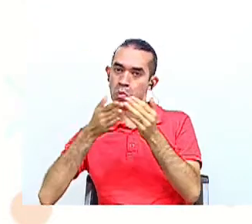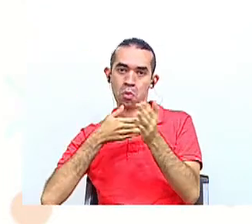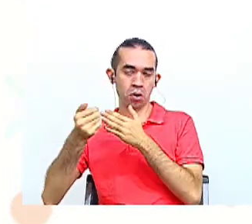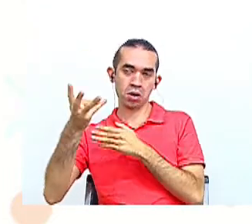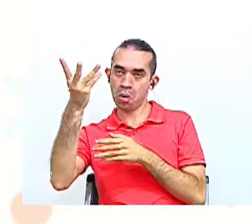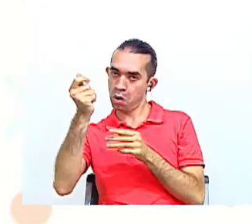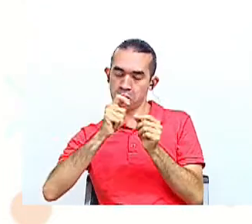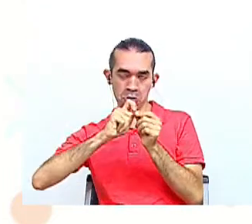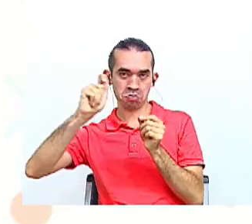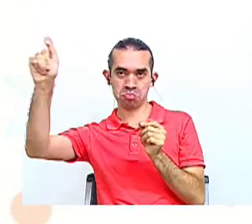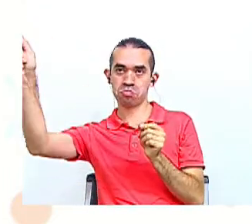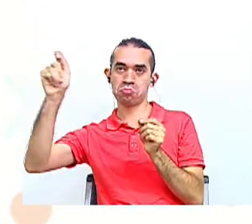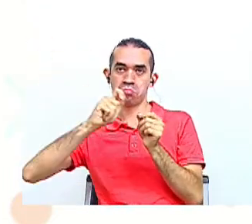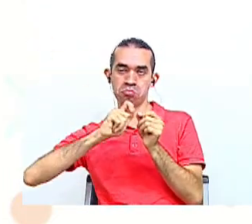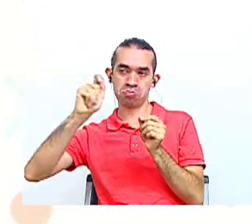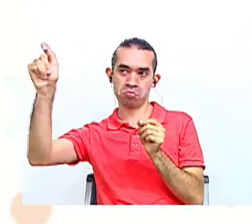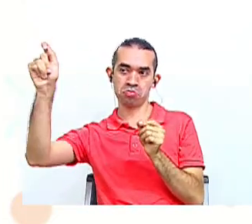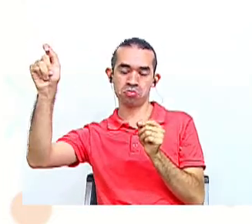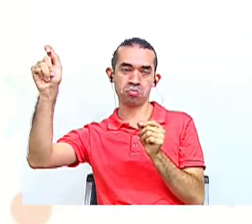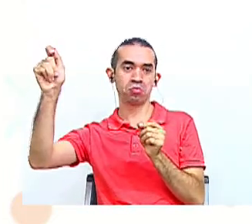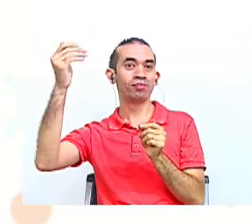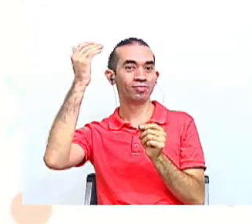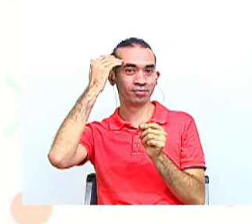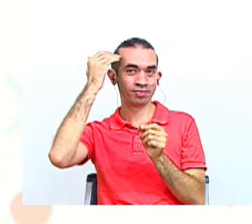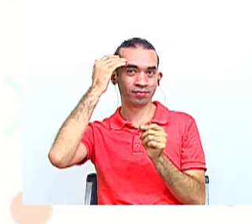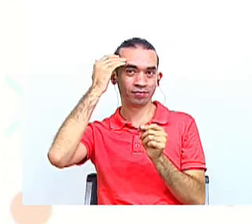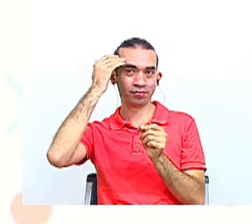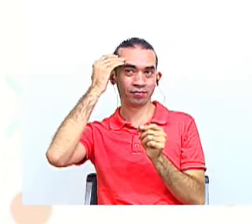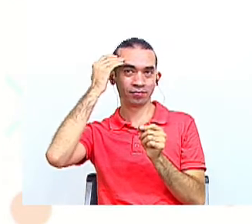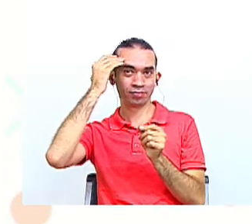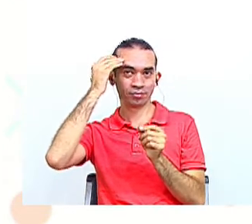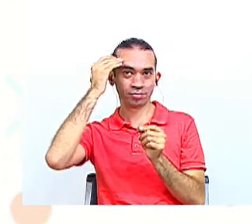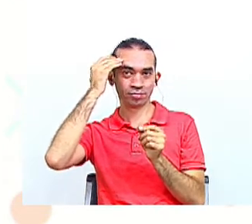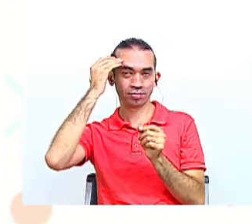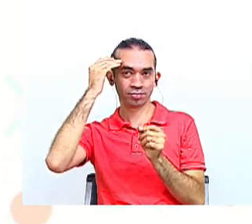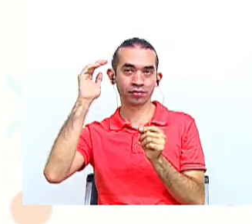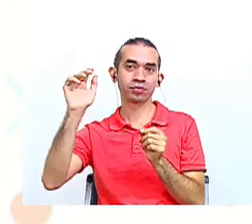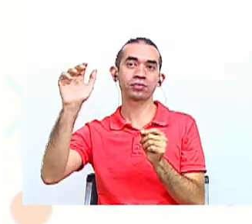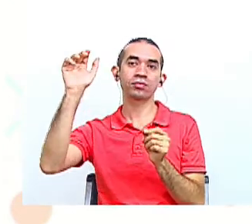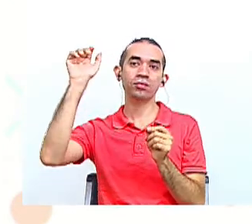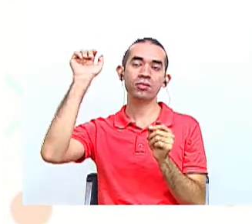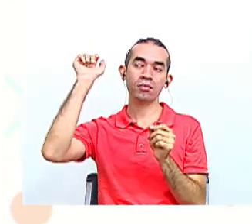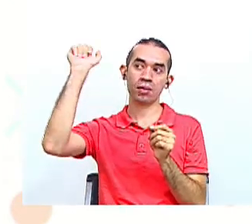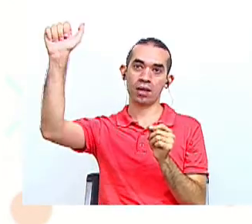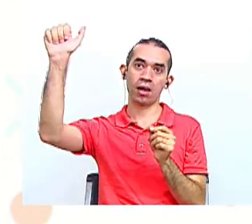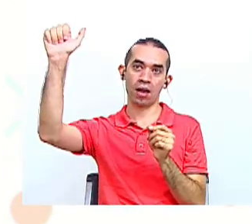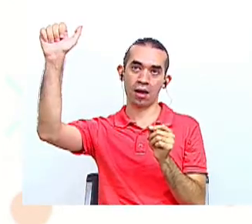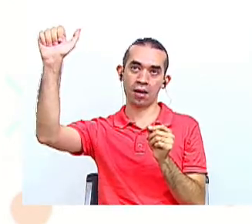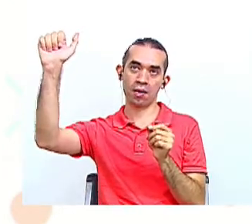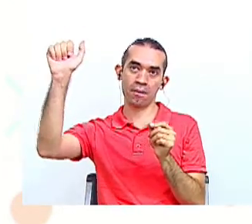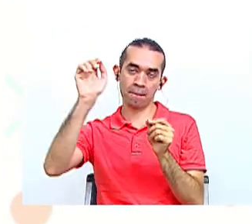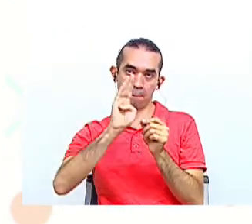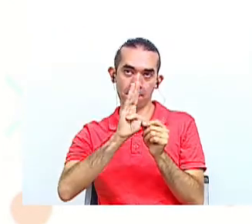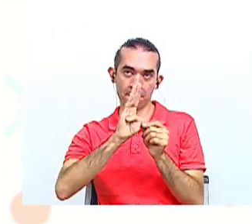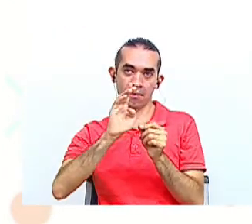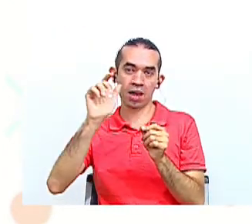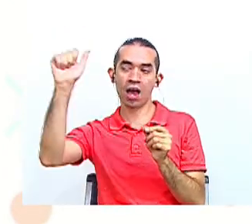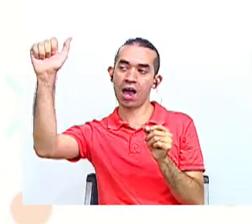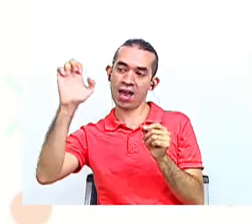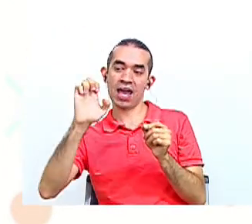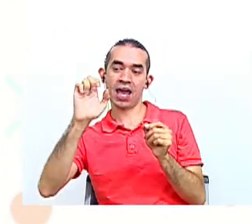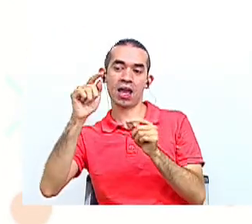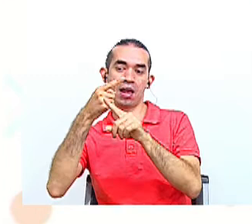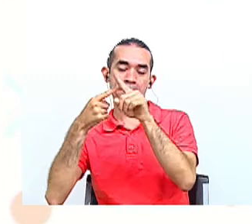con respecto al segmento AE, como este es la mitad del